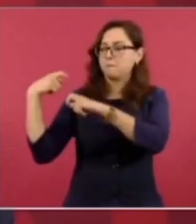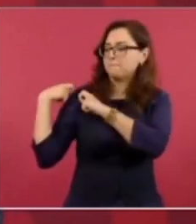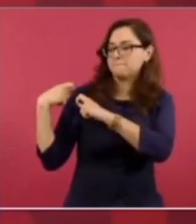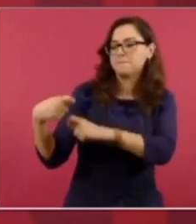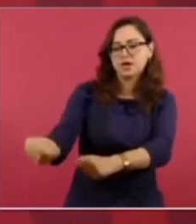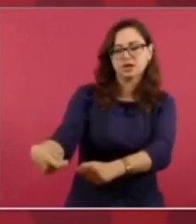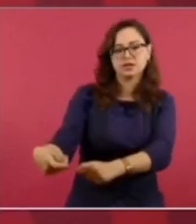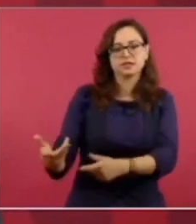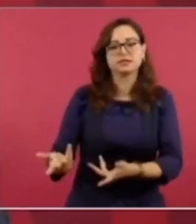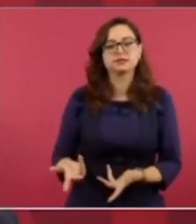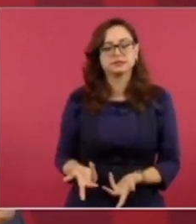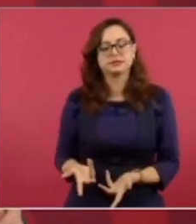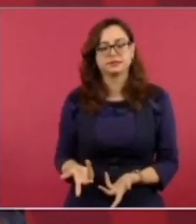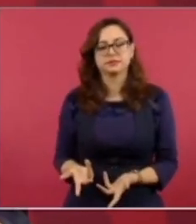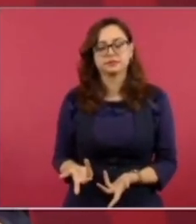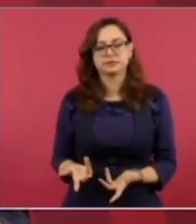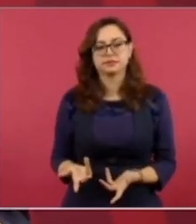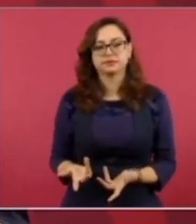según